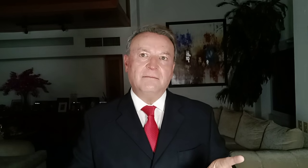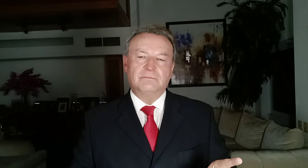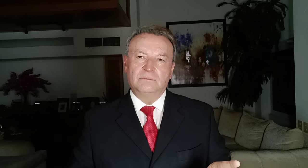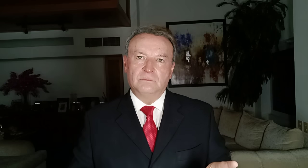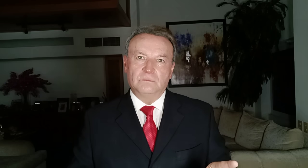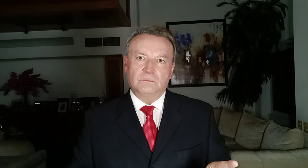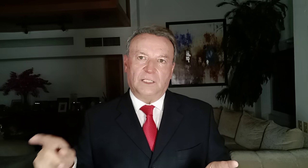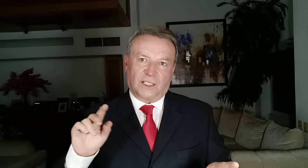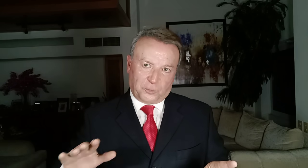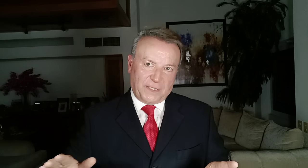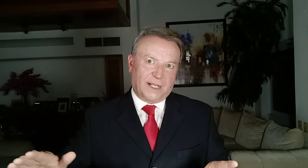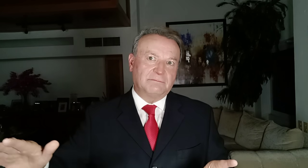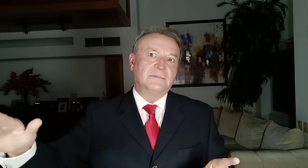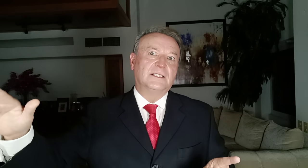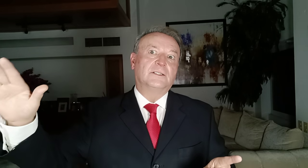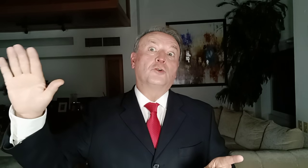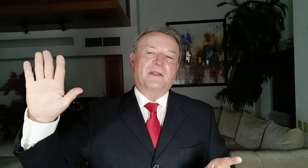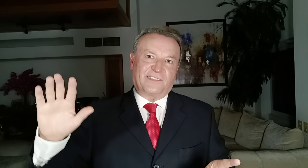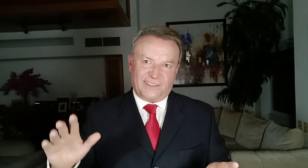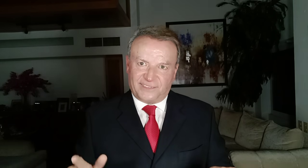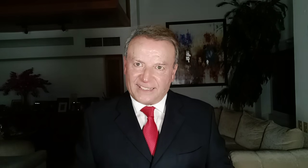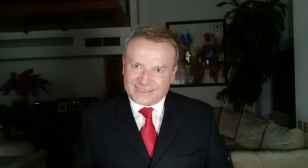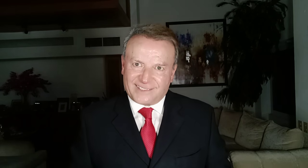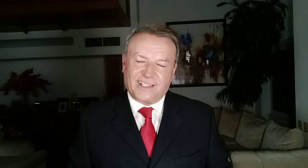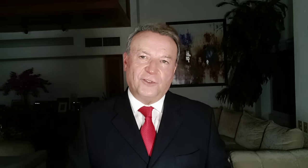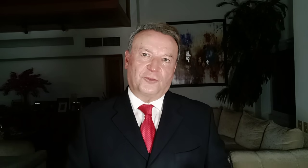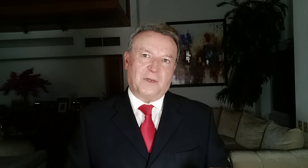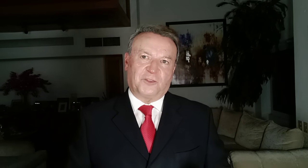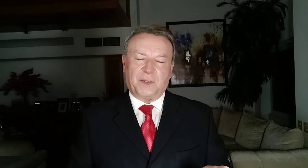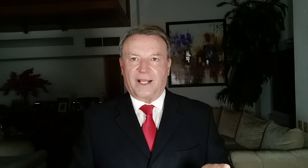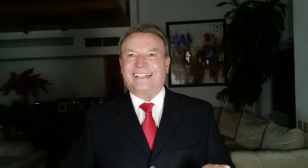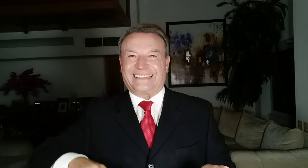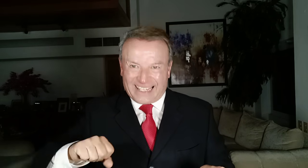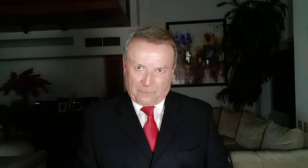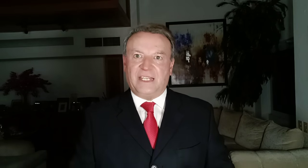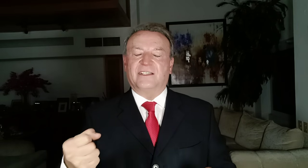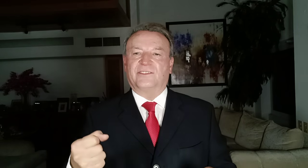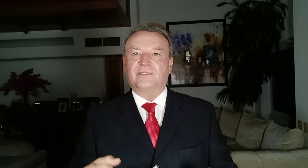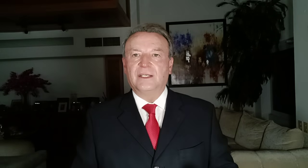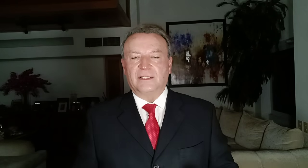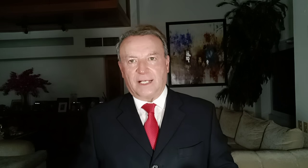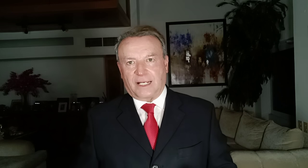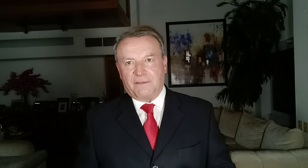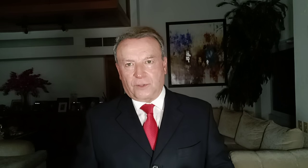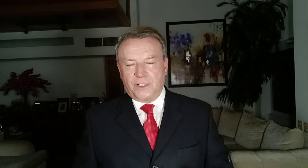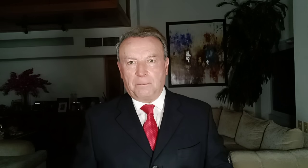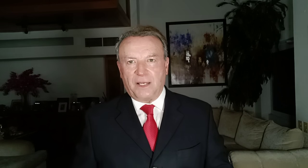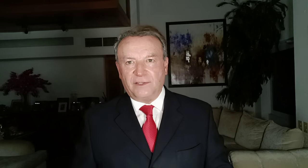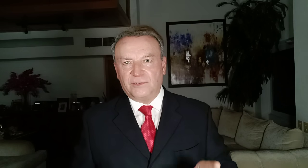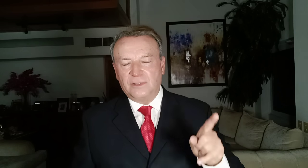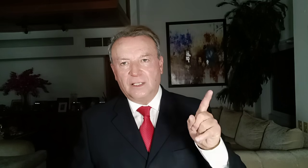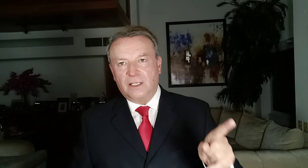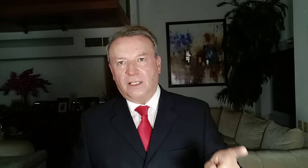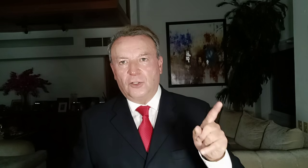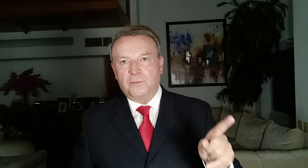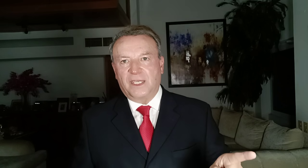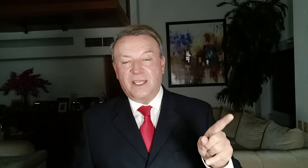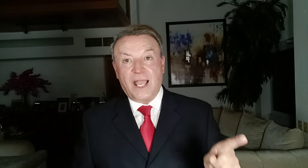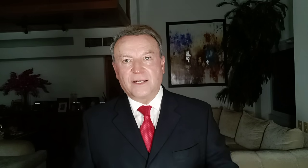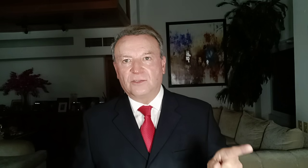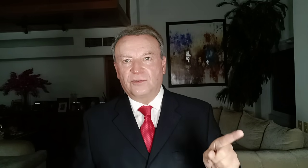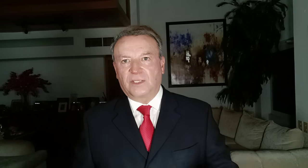nada y que esperan tu presencia 3 años más para que termines de acabar con el país, y